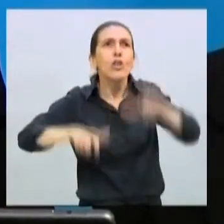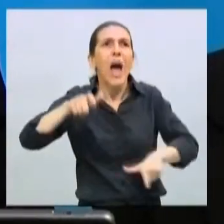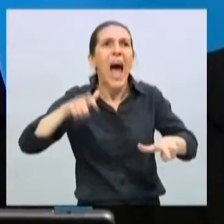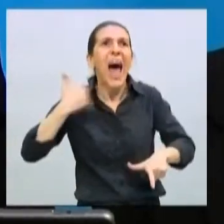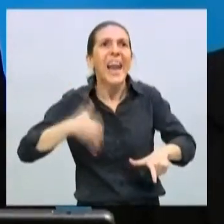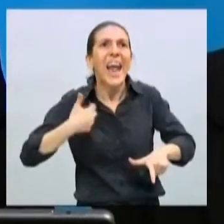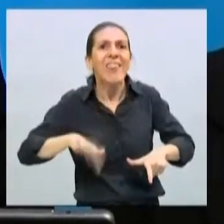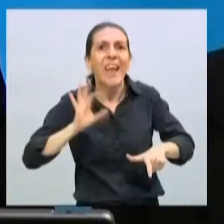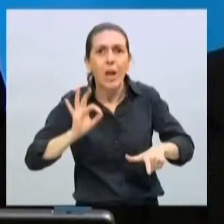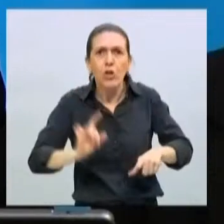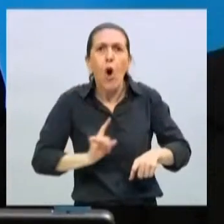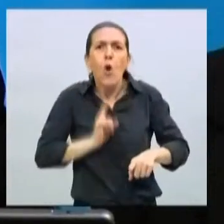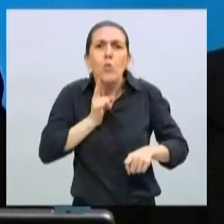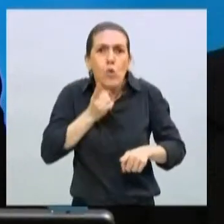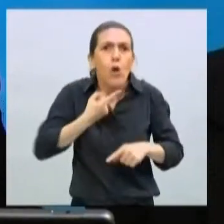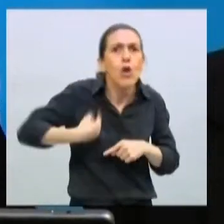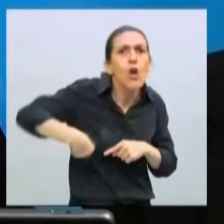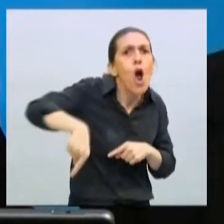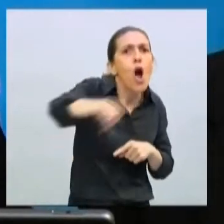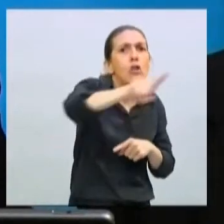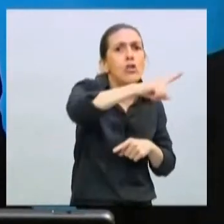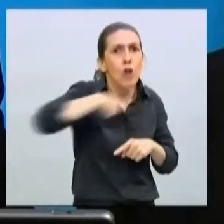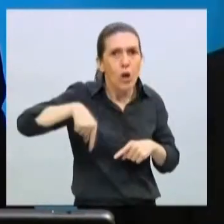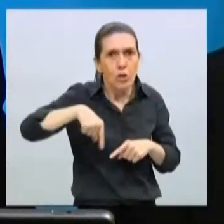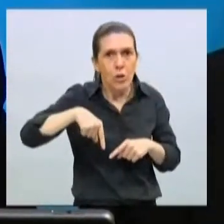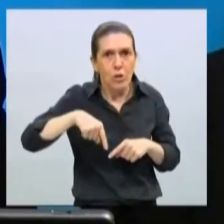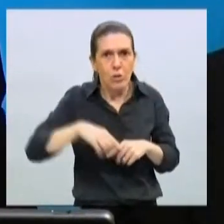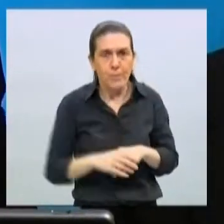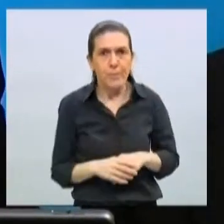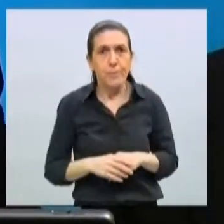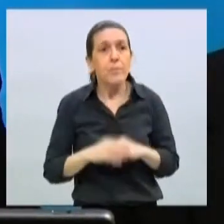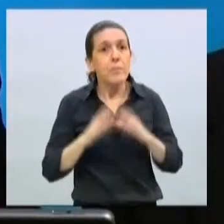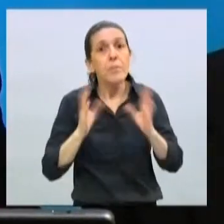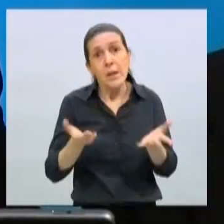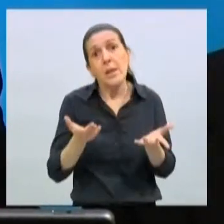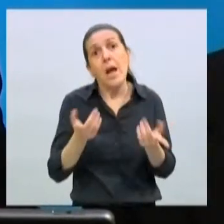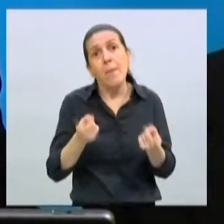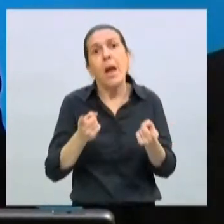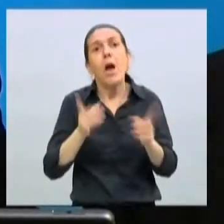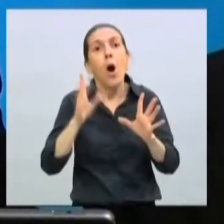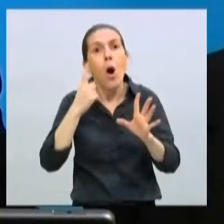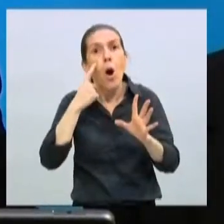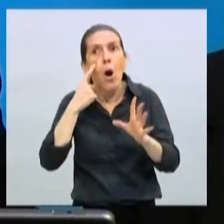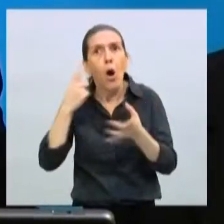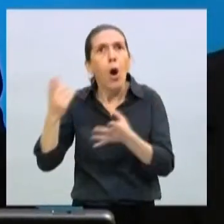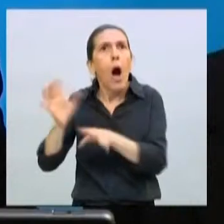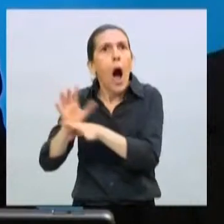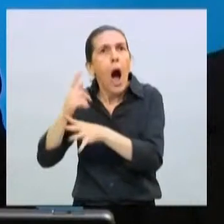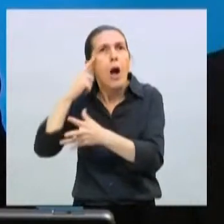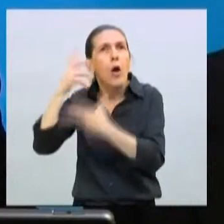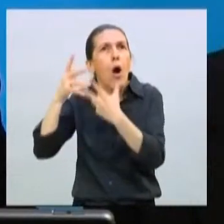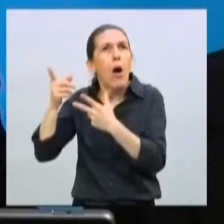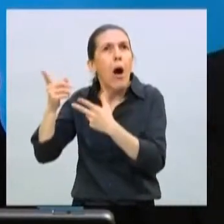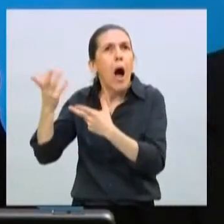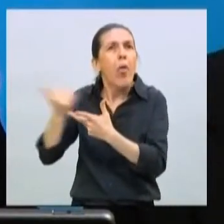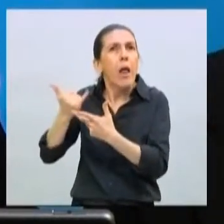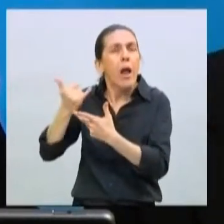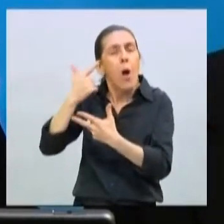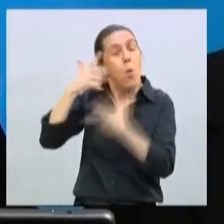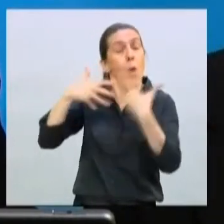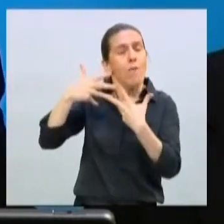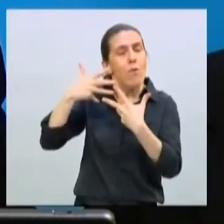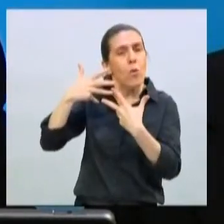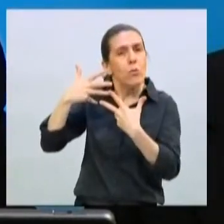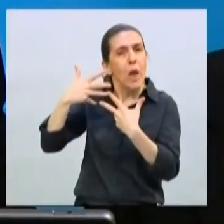nosotros, muy orgullosos de nosotros, y no dejarnos confundir. Eso es lo único que les pido, que no nos